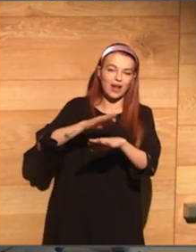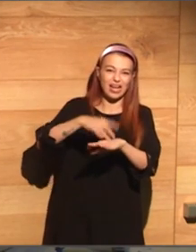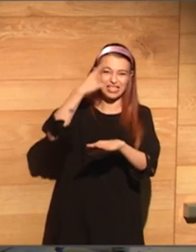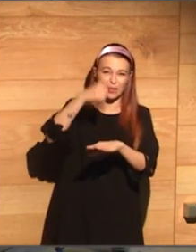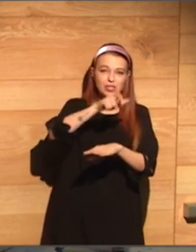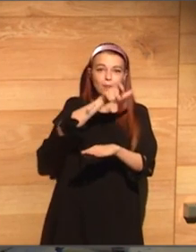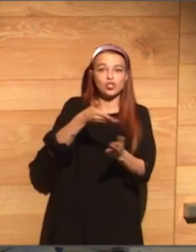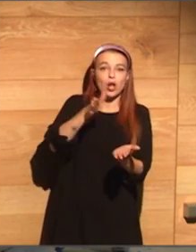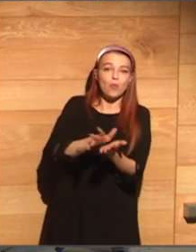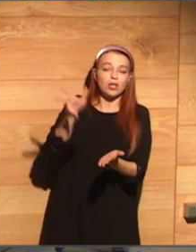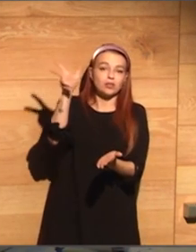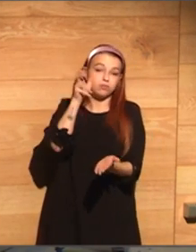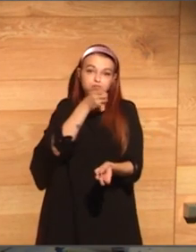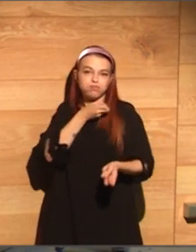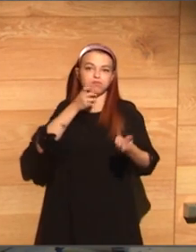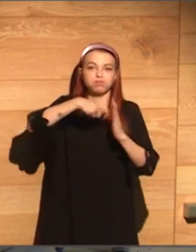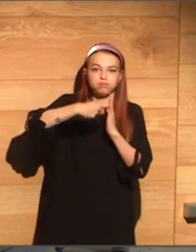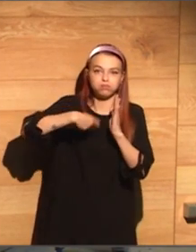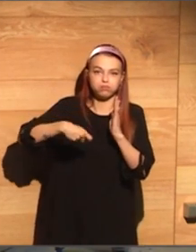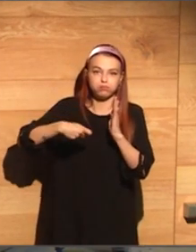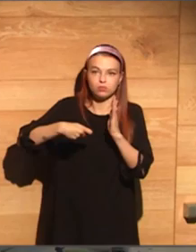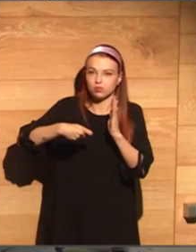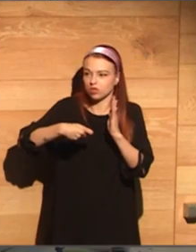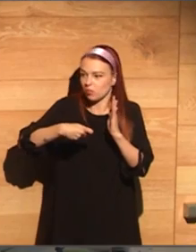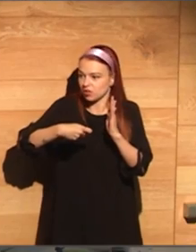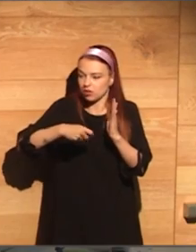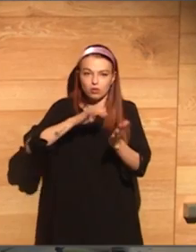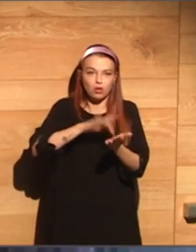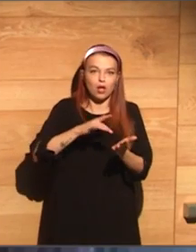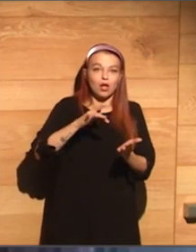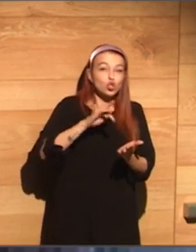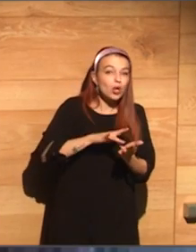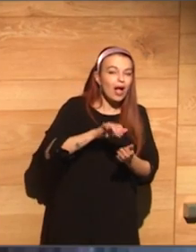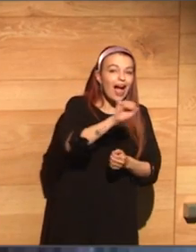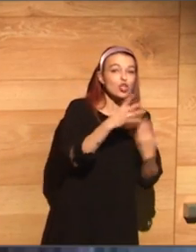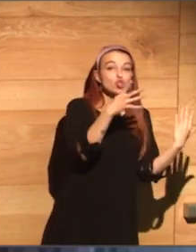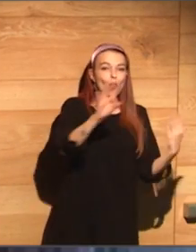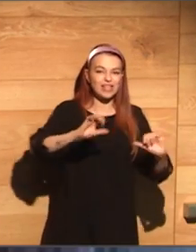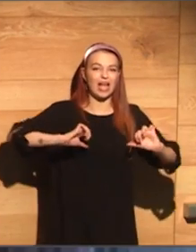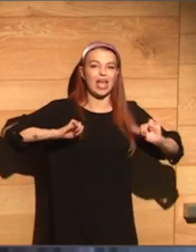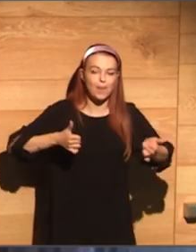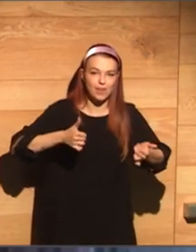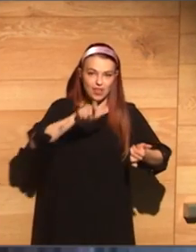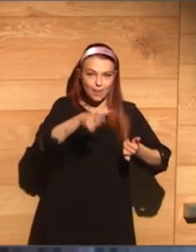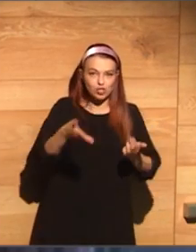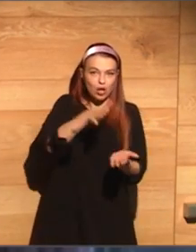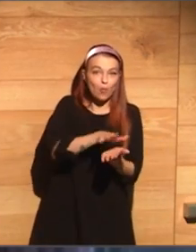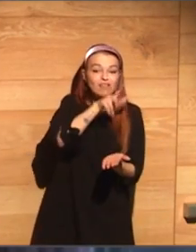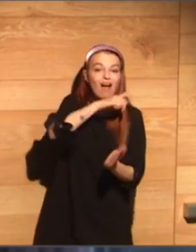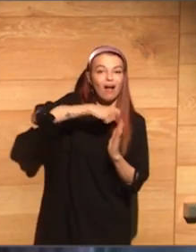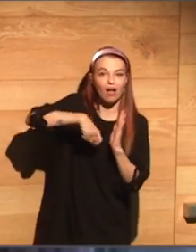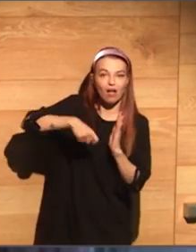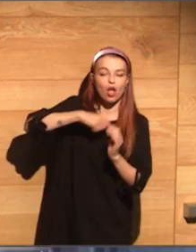psicofonías. Las psicofonías se producen después. En el 90. Esta peli es del 81, si no recuerdo mal. O sea, esto es